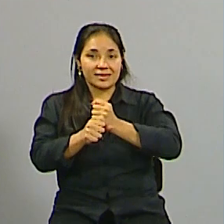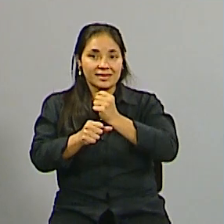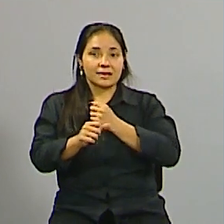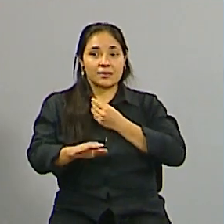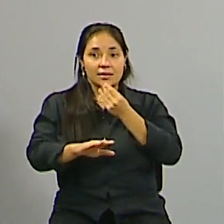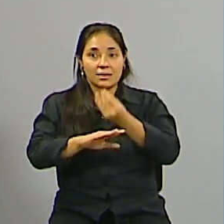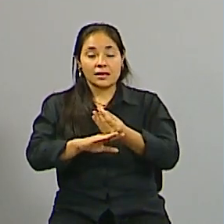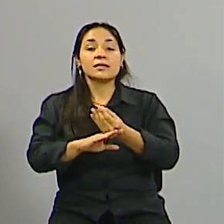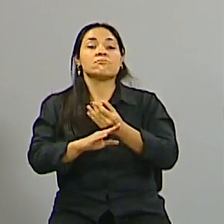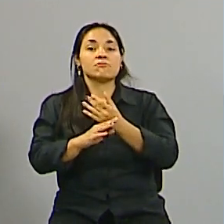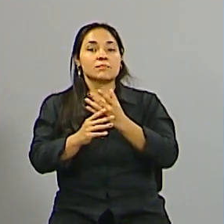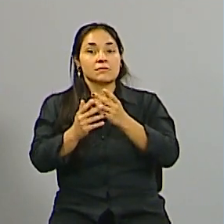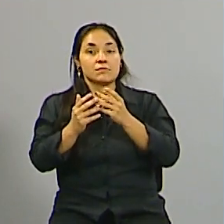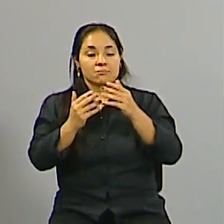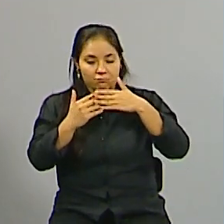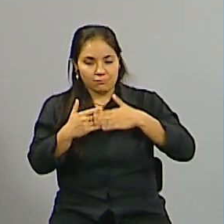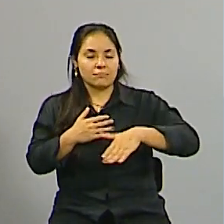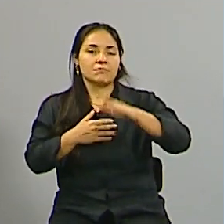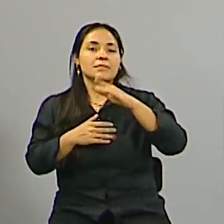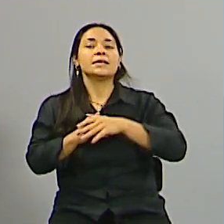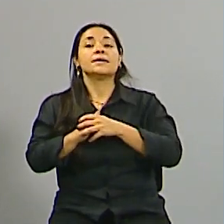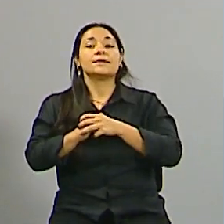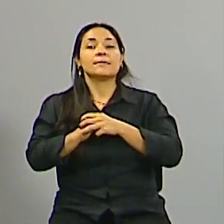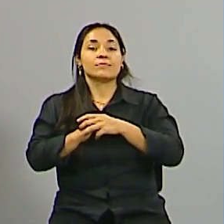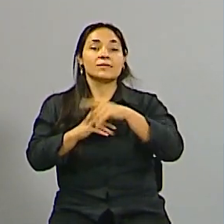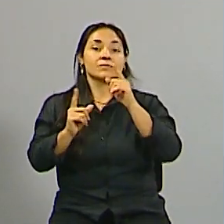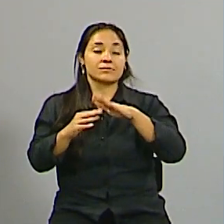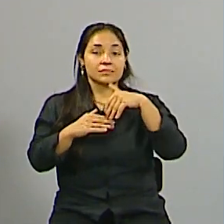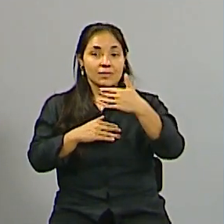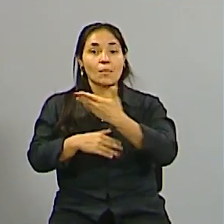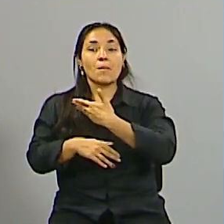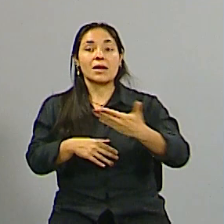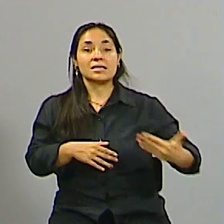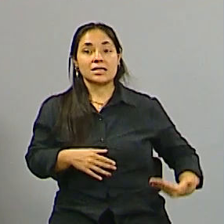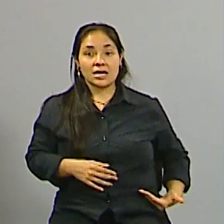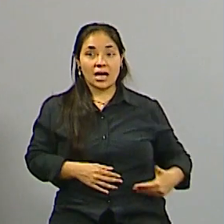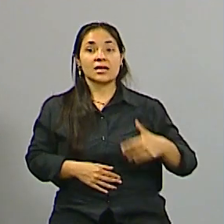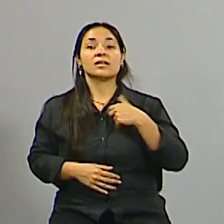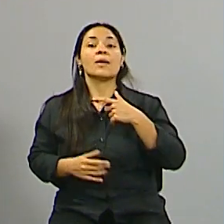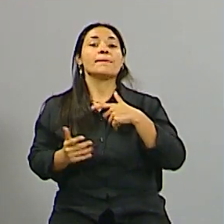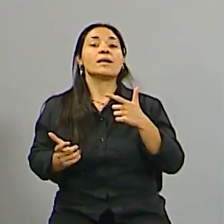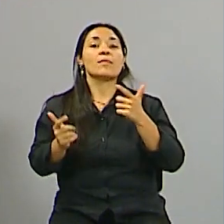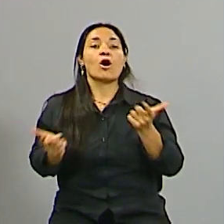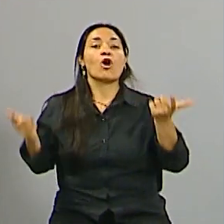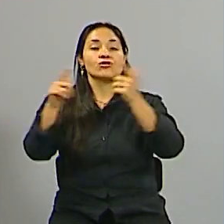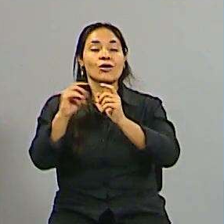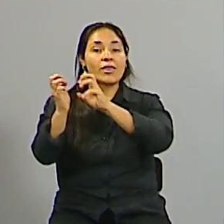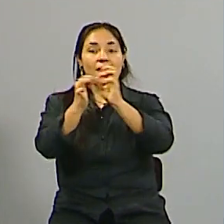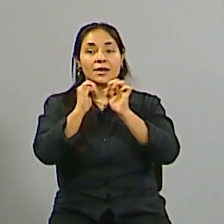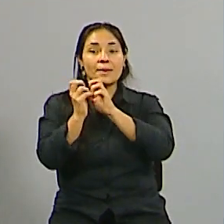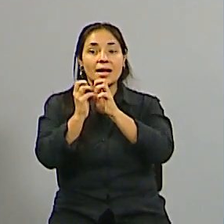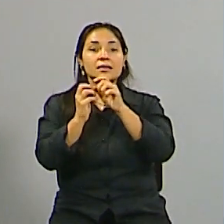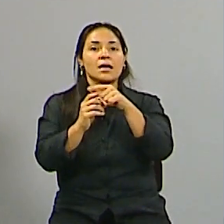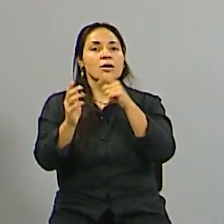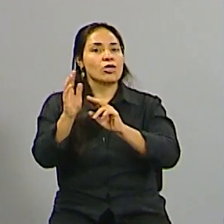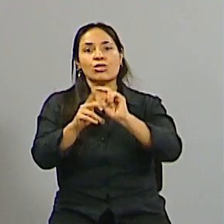fui presidente del bloque, y claramente después con la presidencia del Consejo Deliberante intensificamos mucho también el